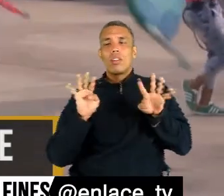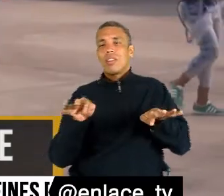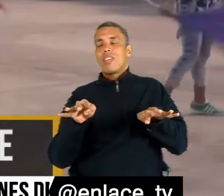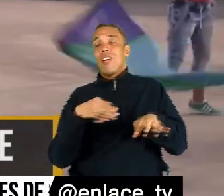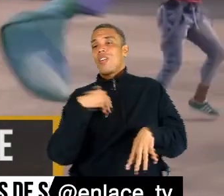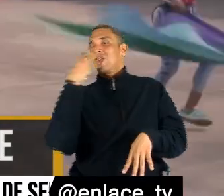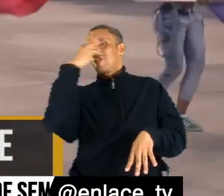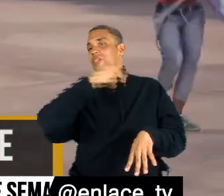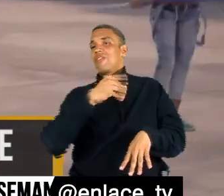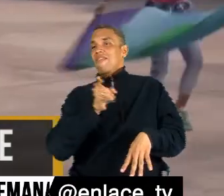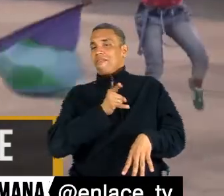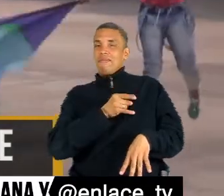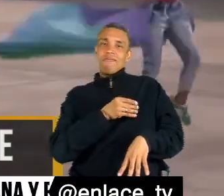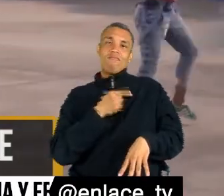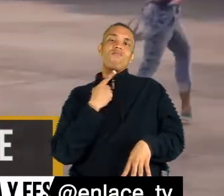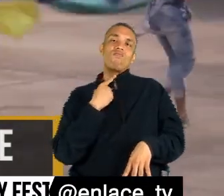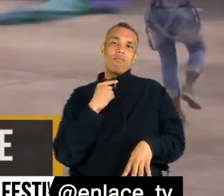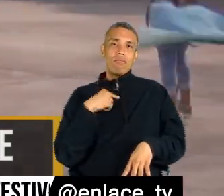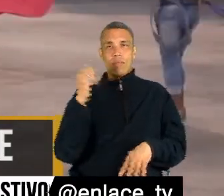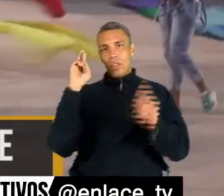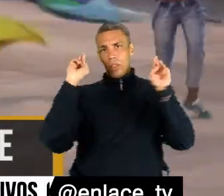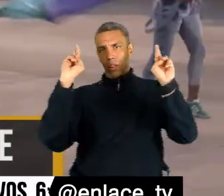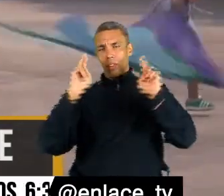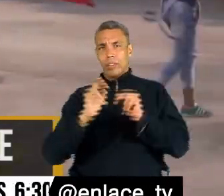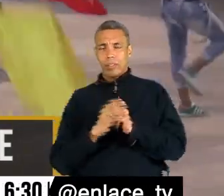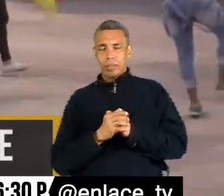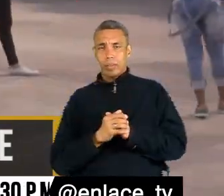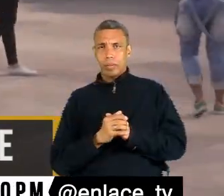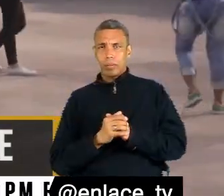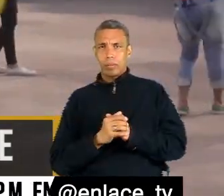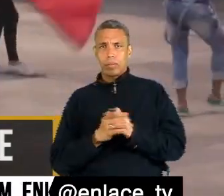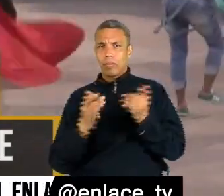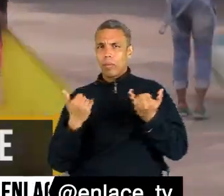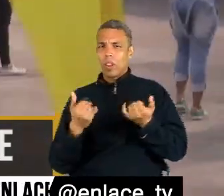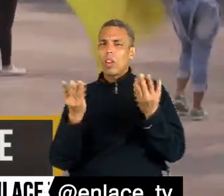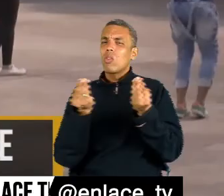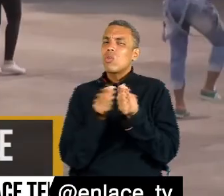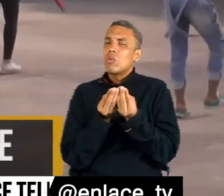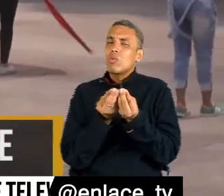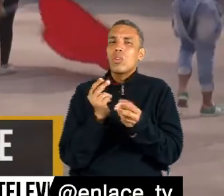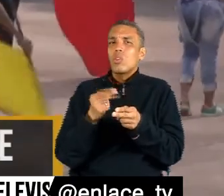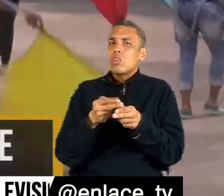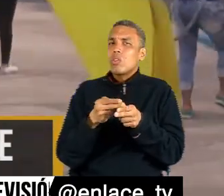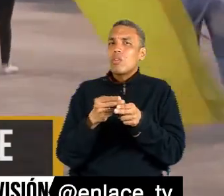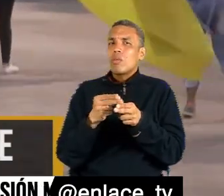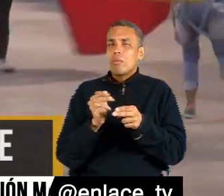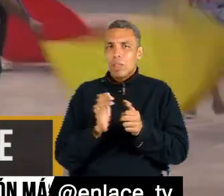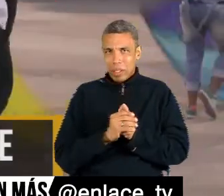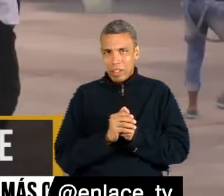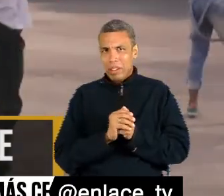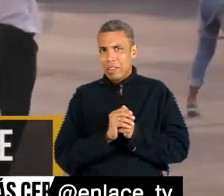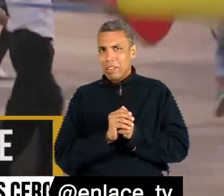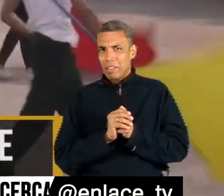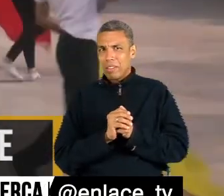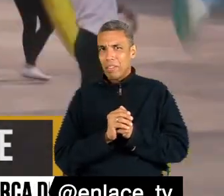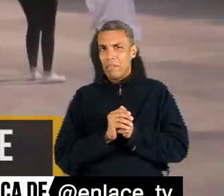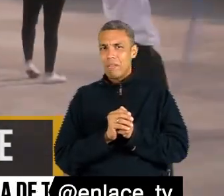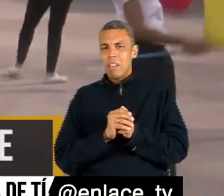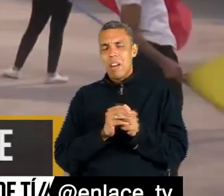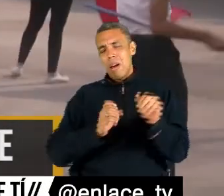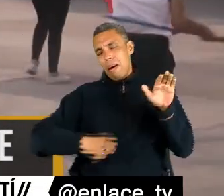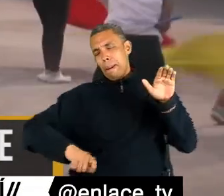ustedes en el cierre del desfile, ¿y por qué ahora como gran banda Ciudad Barranca Bermeja? Hemos nominado mucho los cierres del